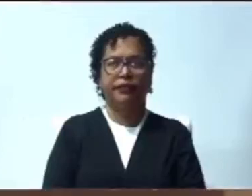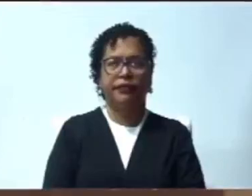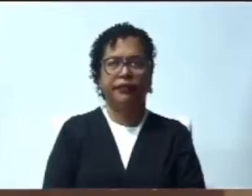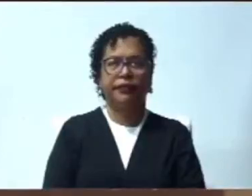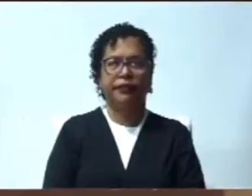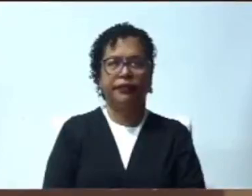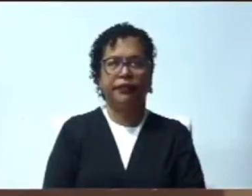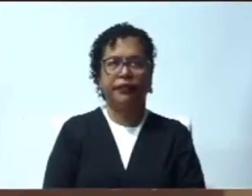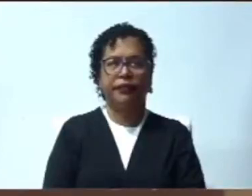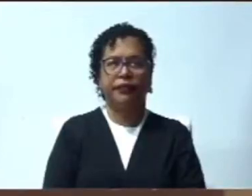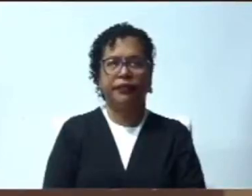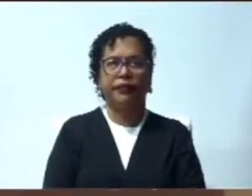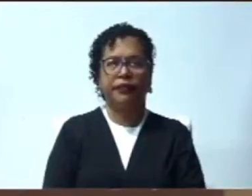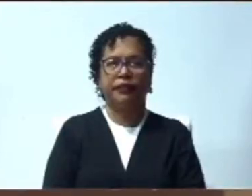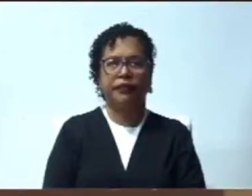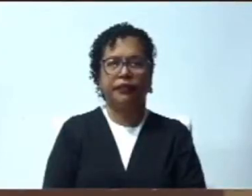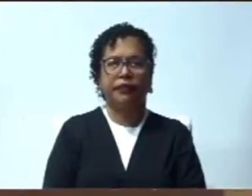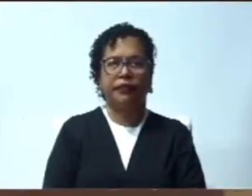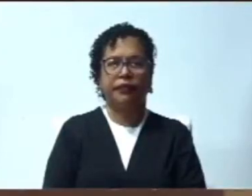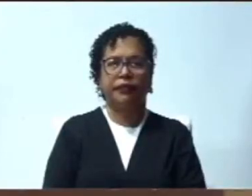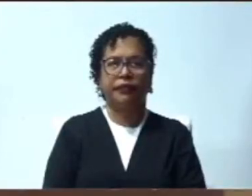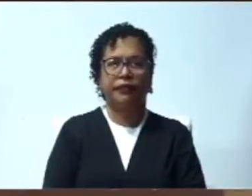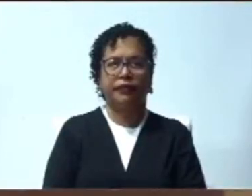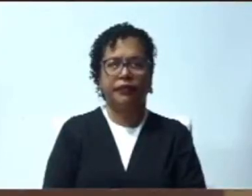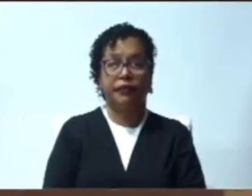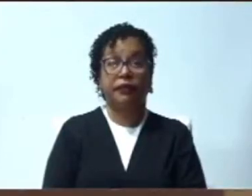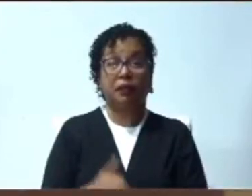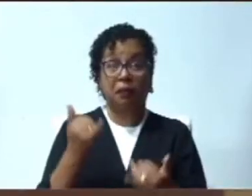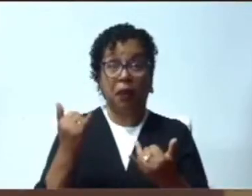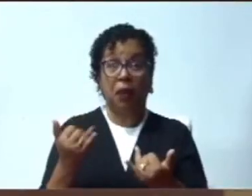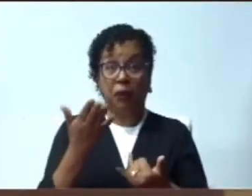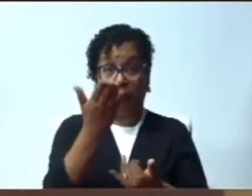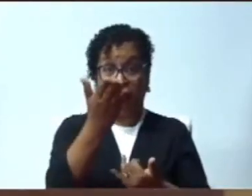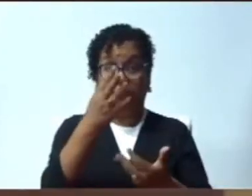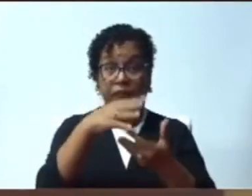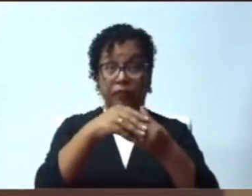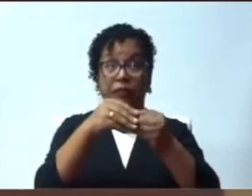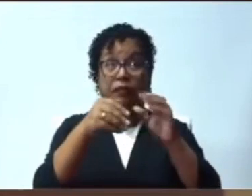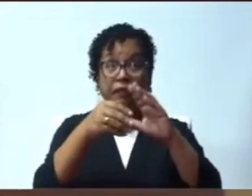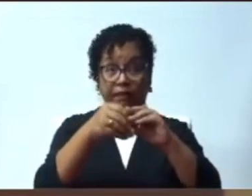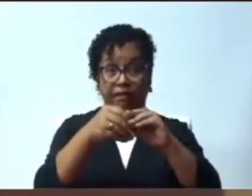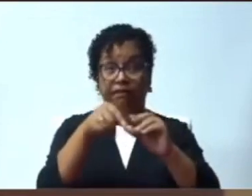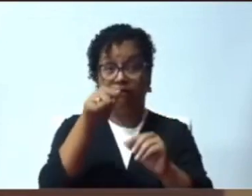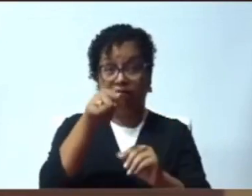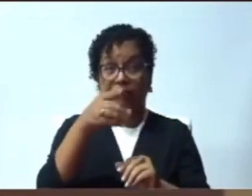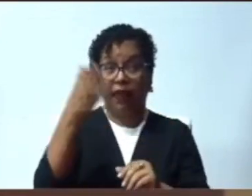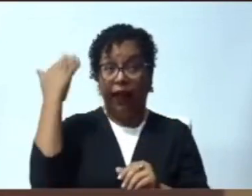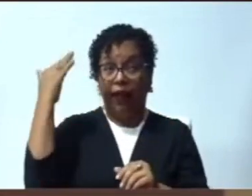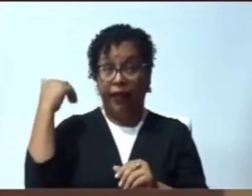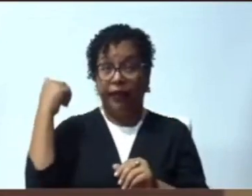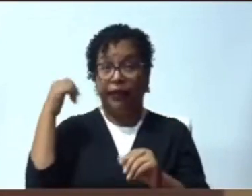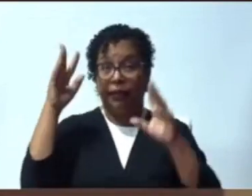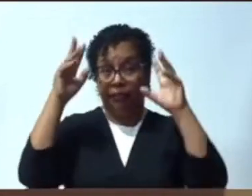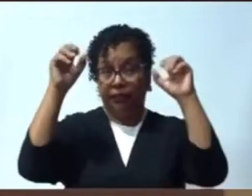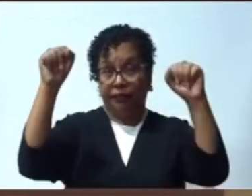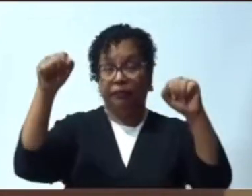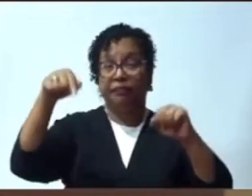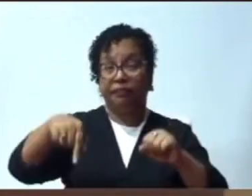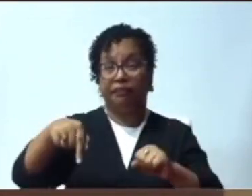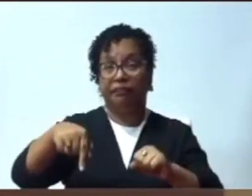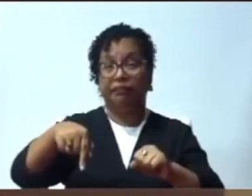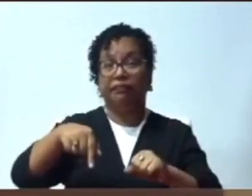Otorgo el uso de la palabra al distinguido expresidente de esta Cámara